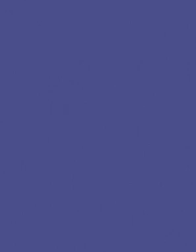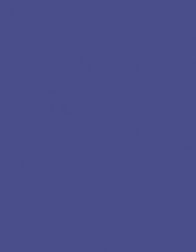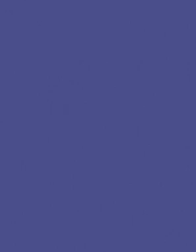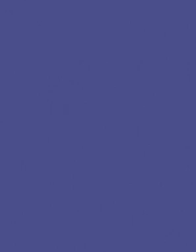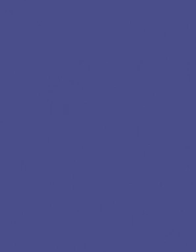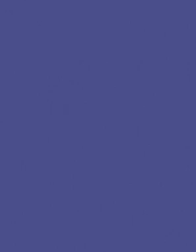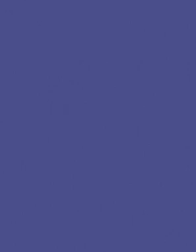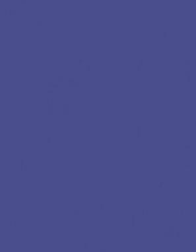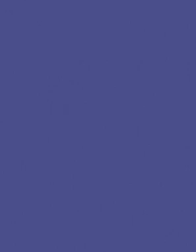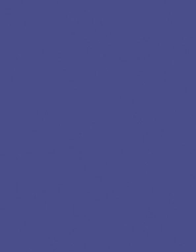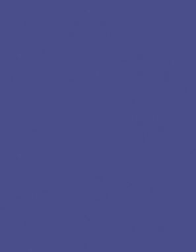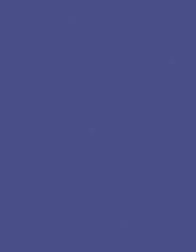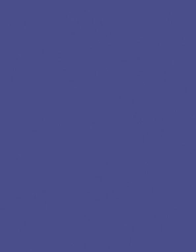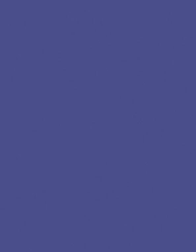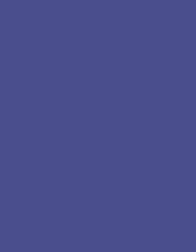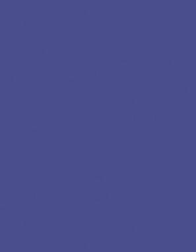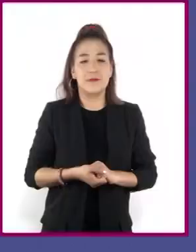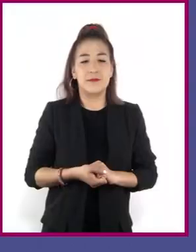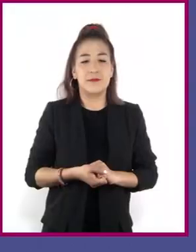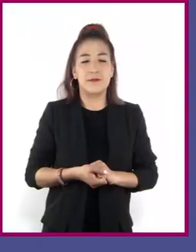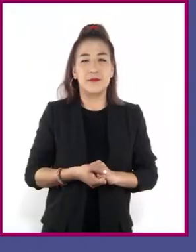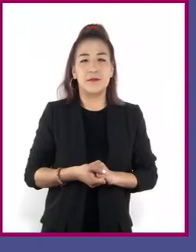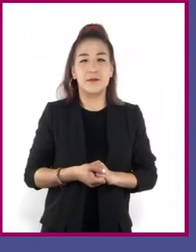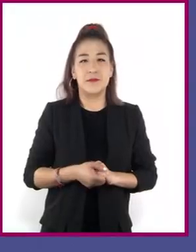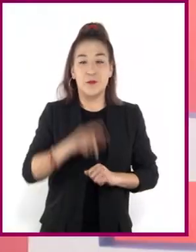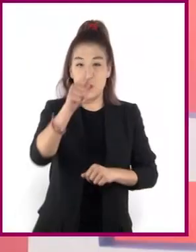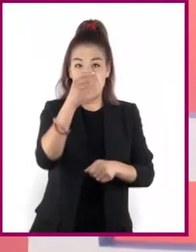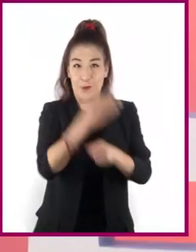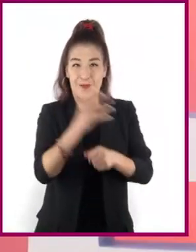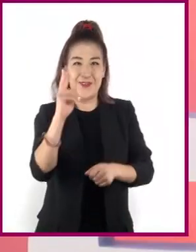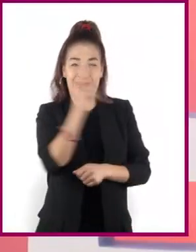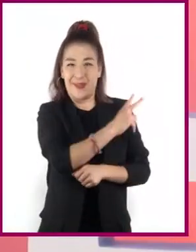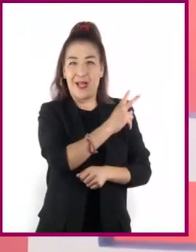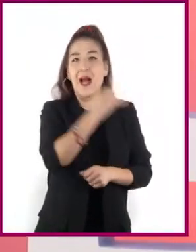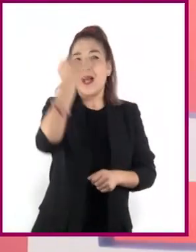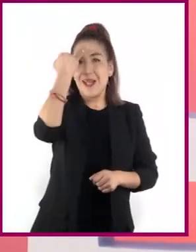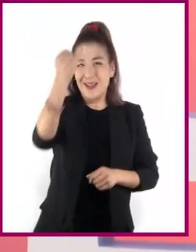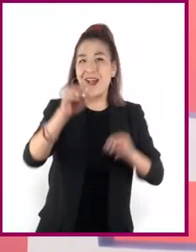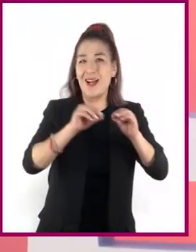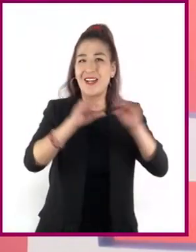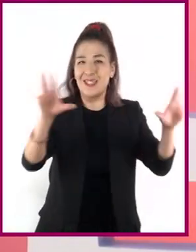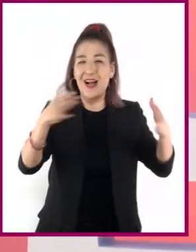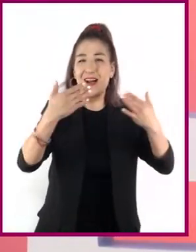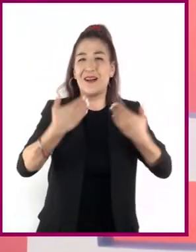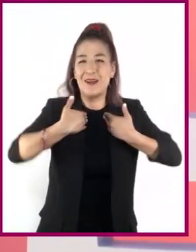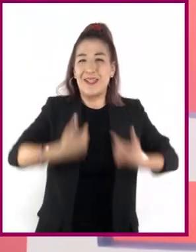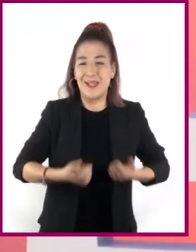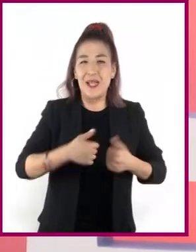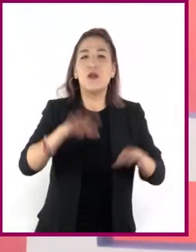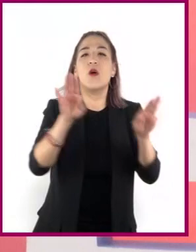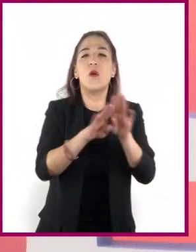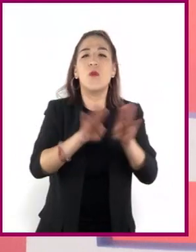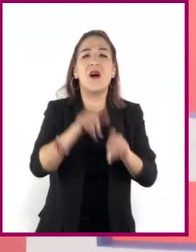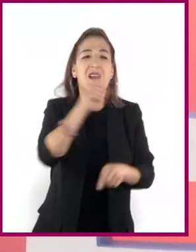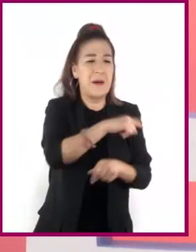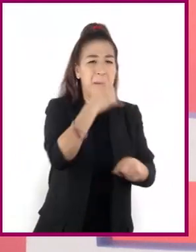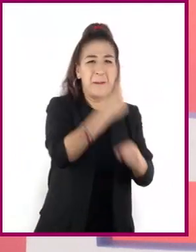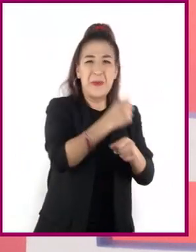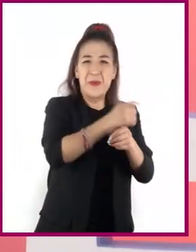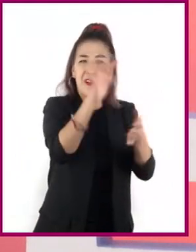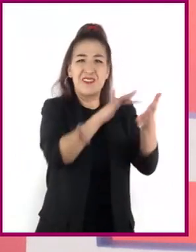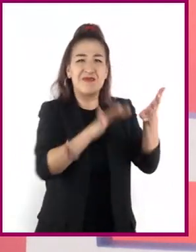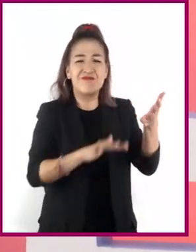los que nos lo facilitó si observamos la idea es más clara y se omiten expresiones que en el primer párrafo